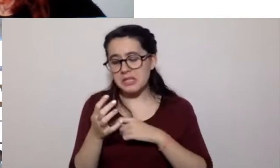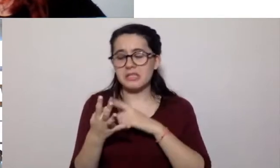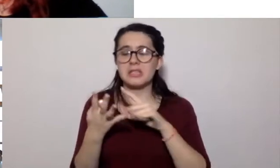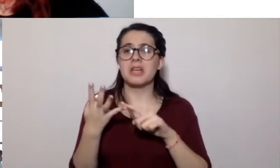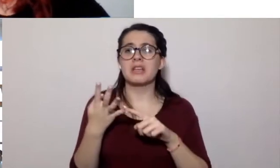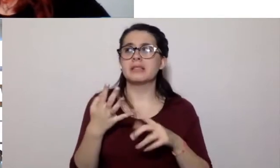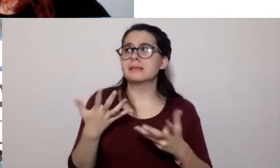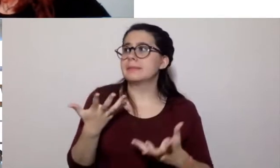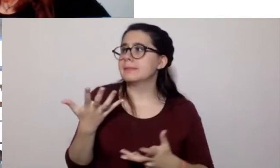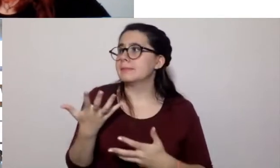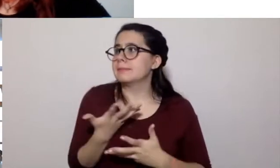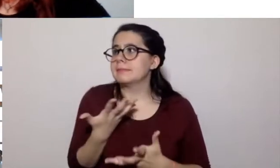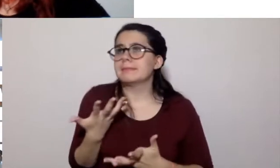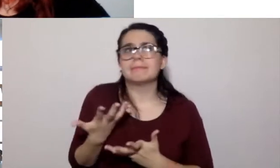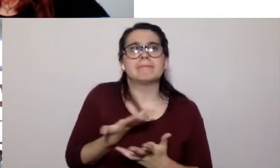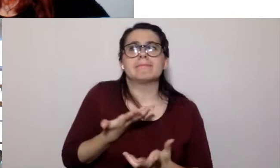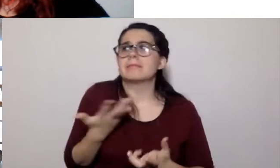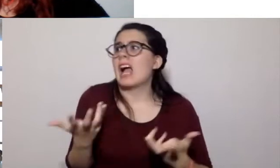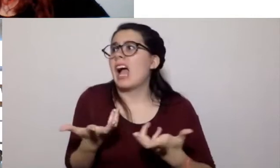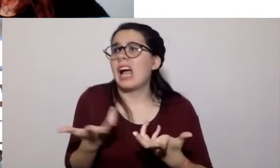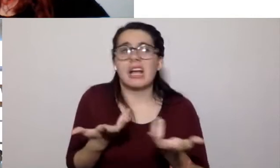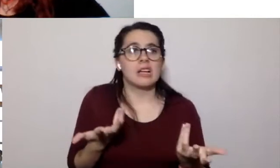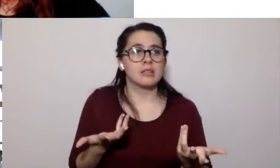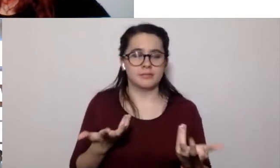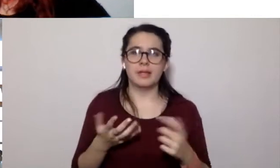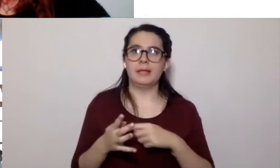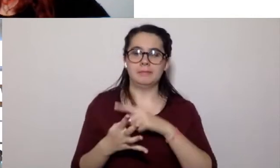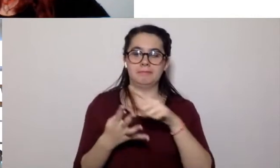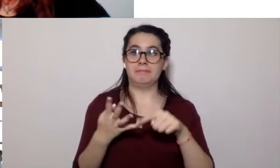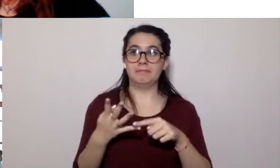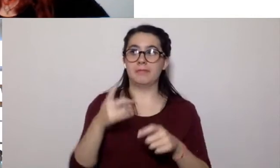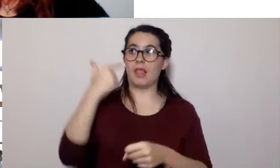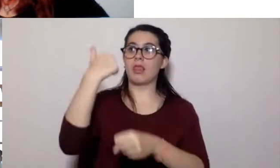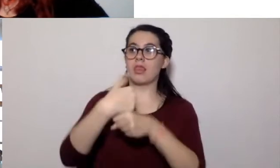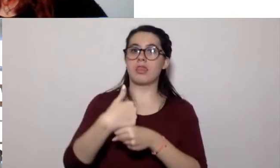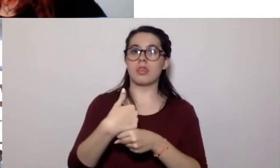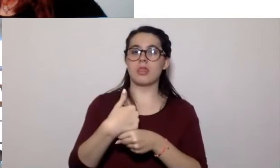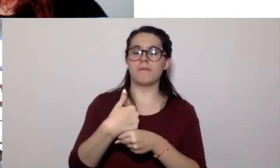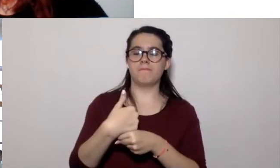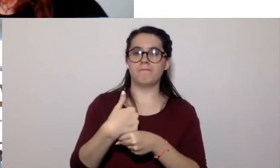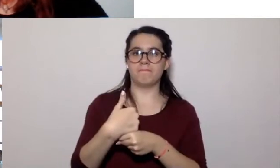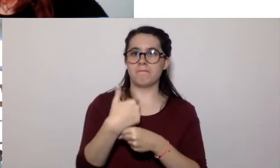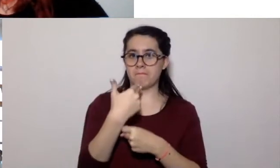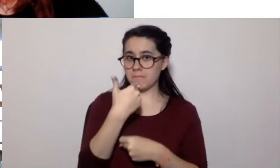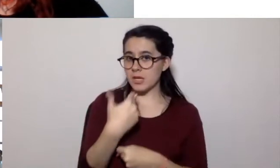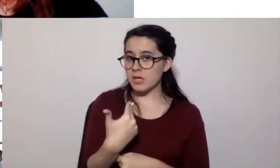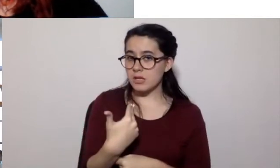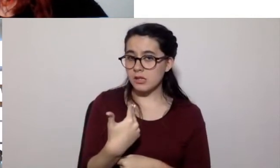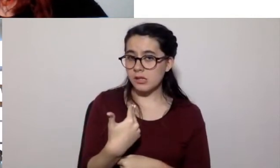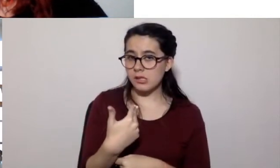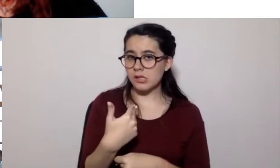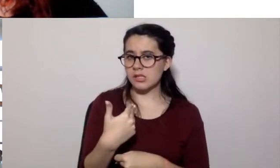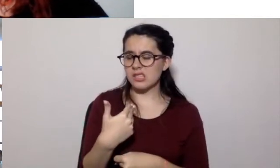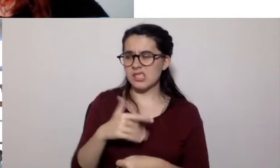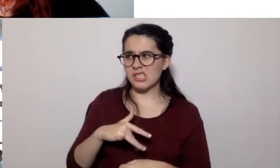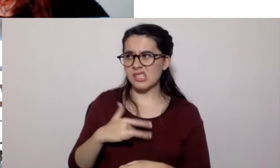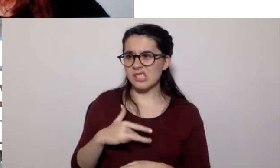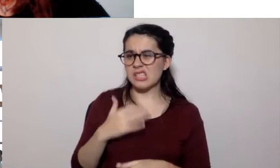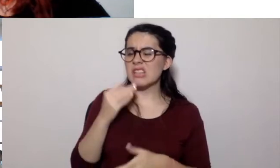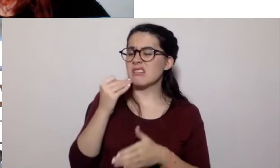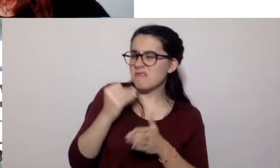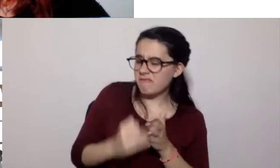abrumado, eso es el primer paso, ¿no? Si identificar mi sentimiento no fue